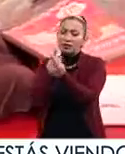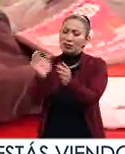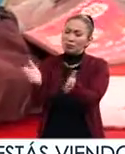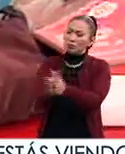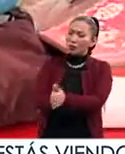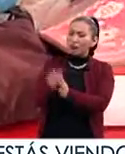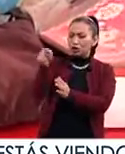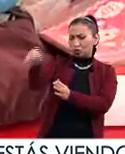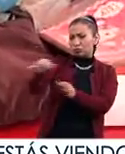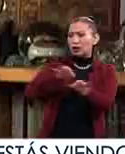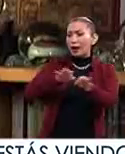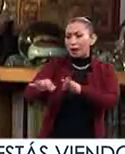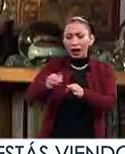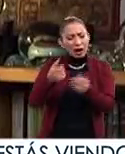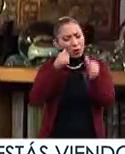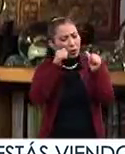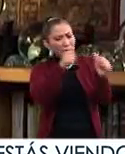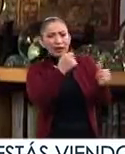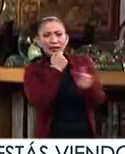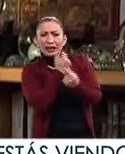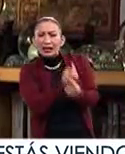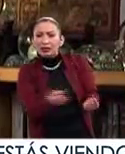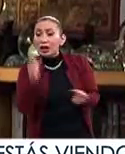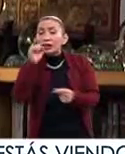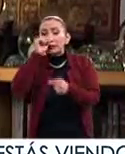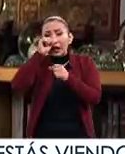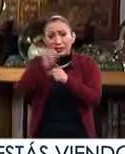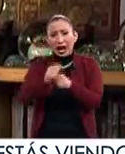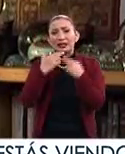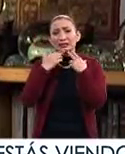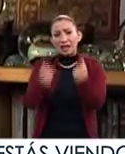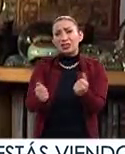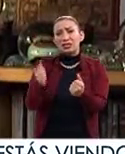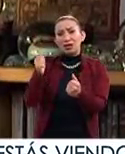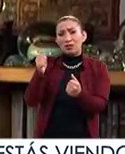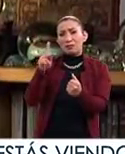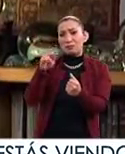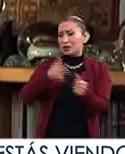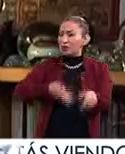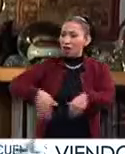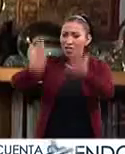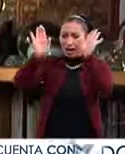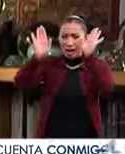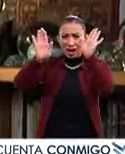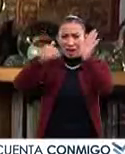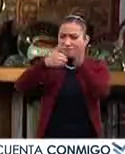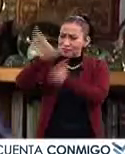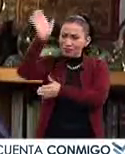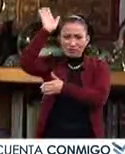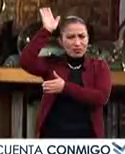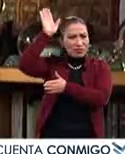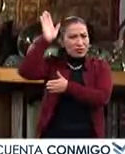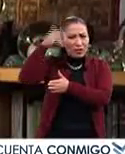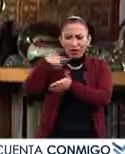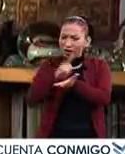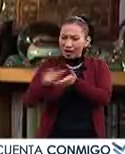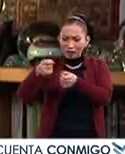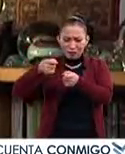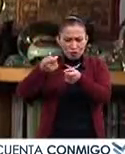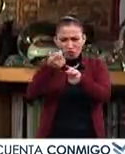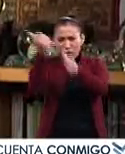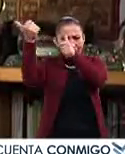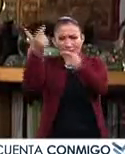compadre, tu trabajo está en la Secretaría de Hacienda de un gobierno priista, güey. Vete límpianos la